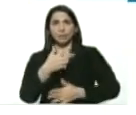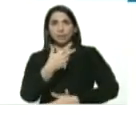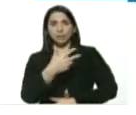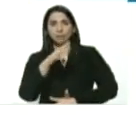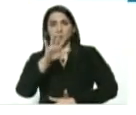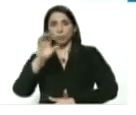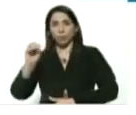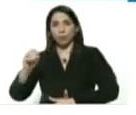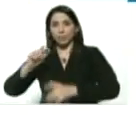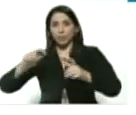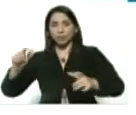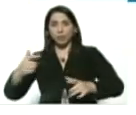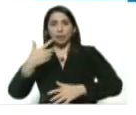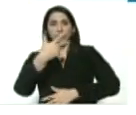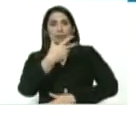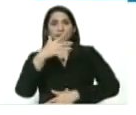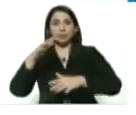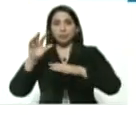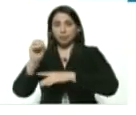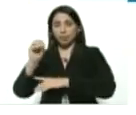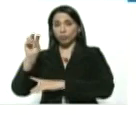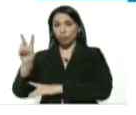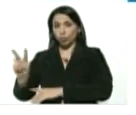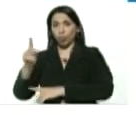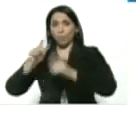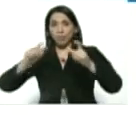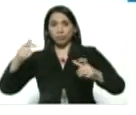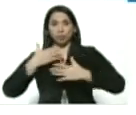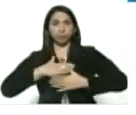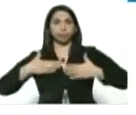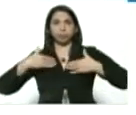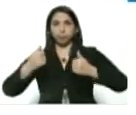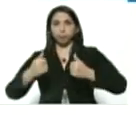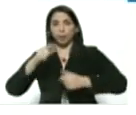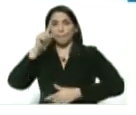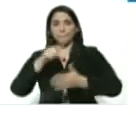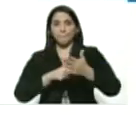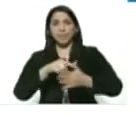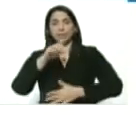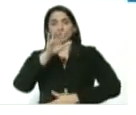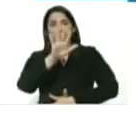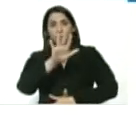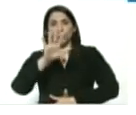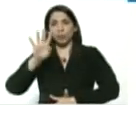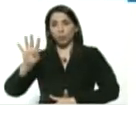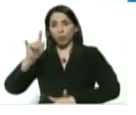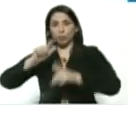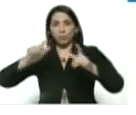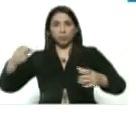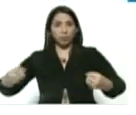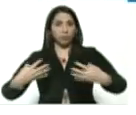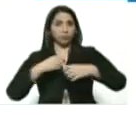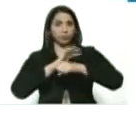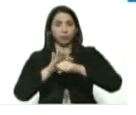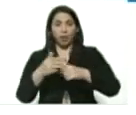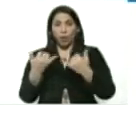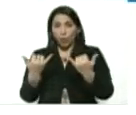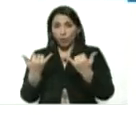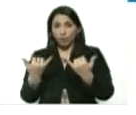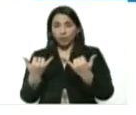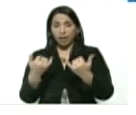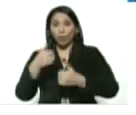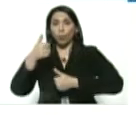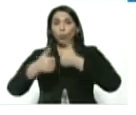tenemos 302 pacientes recuperados tenemos mil 54 casos activos de los cuales